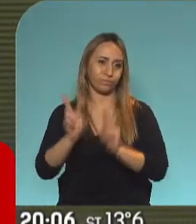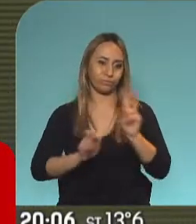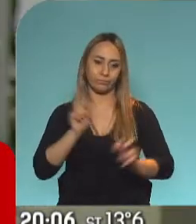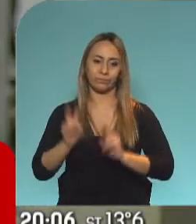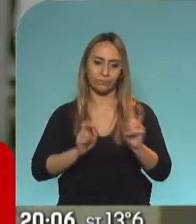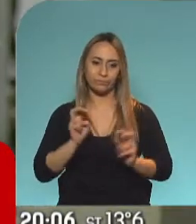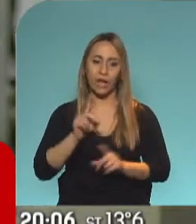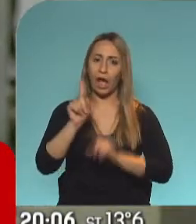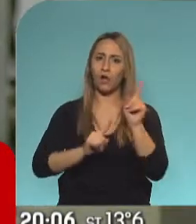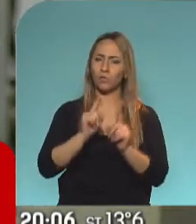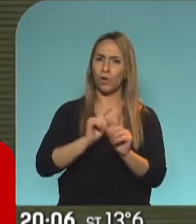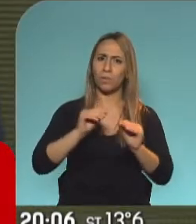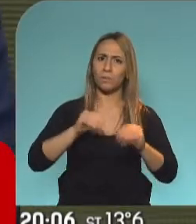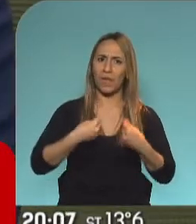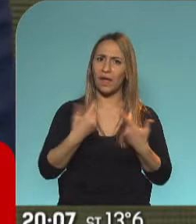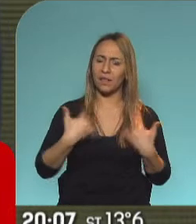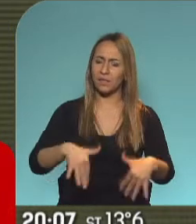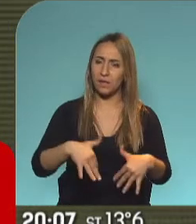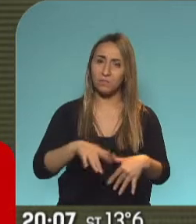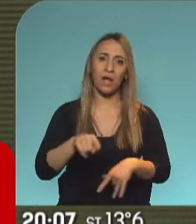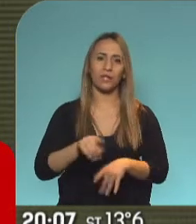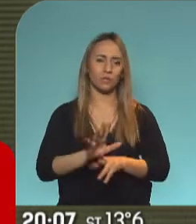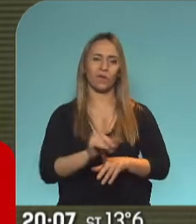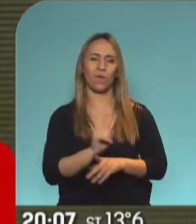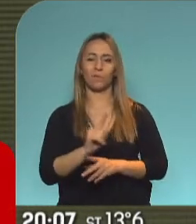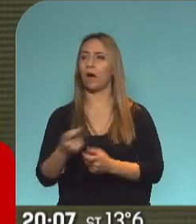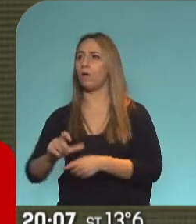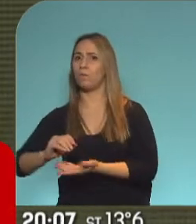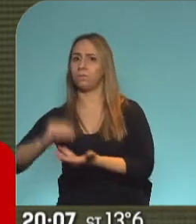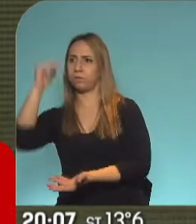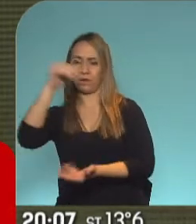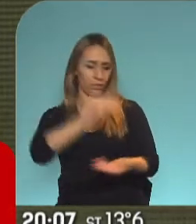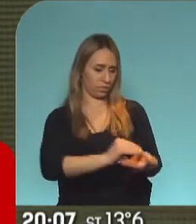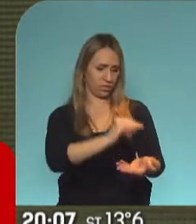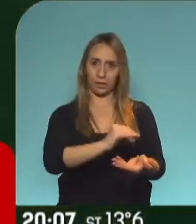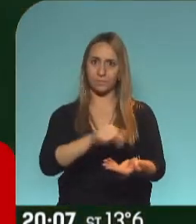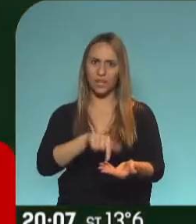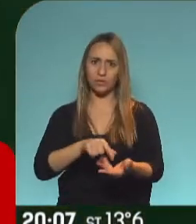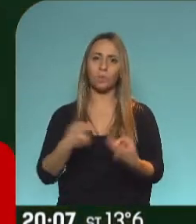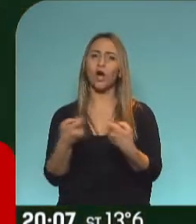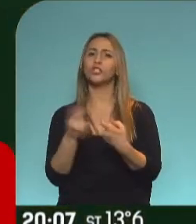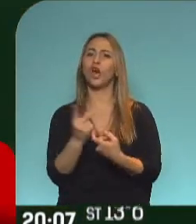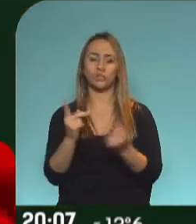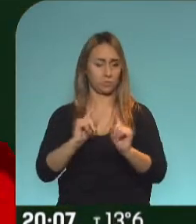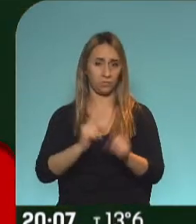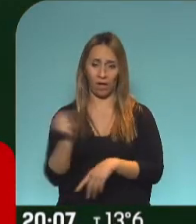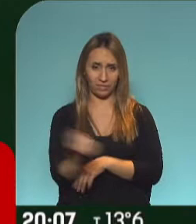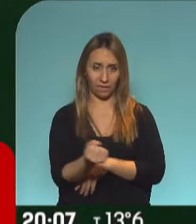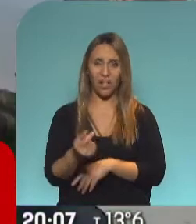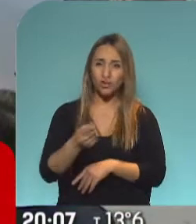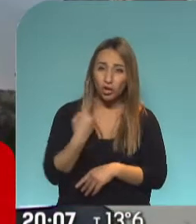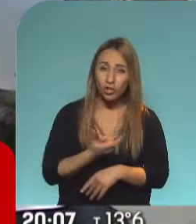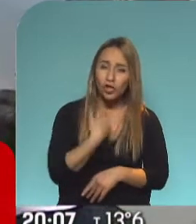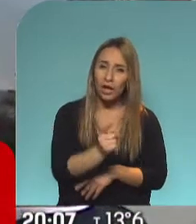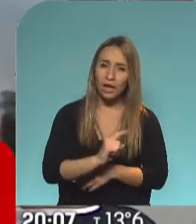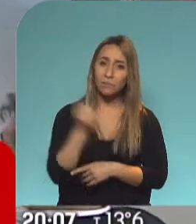pierden mucho, eso no es una sociedad. Eso se parece más a una estafa. Y la verdad, nosotros no queremos multiplicar la estafa que hemos